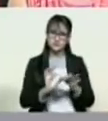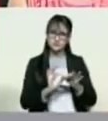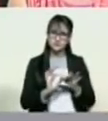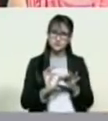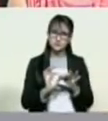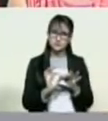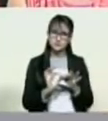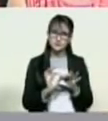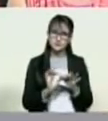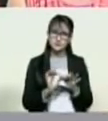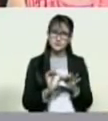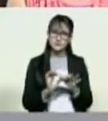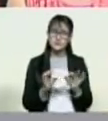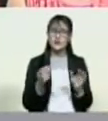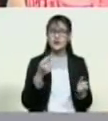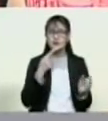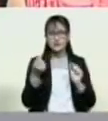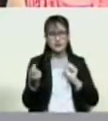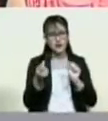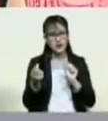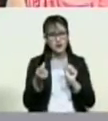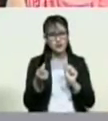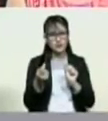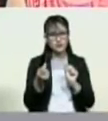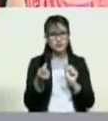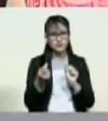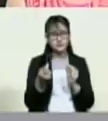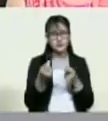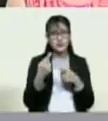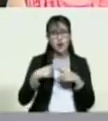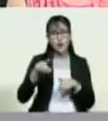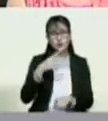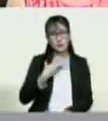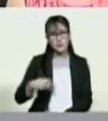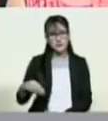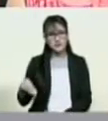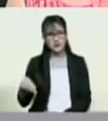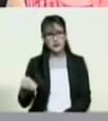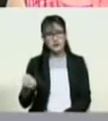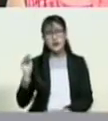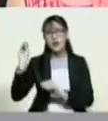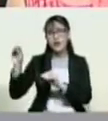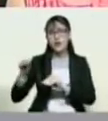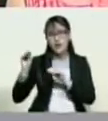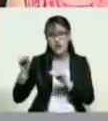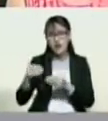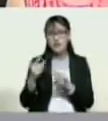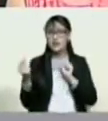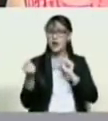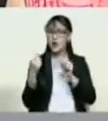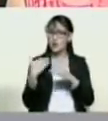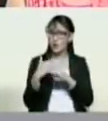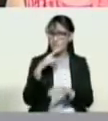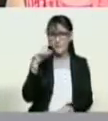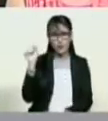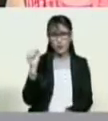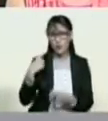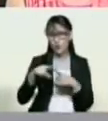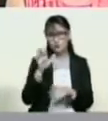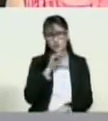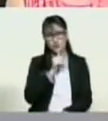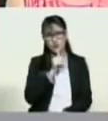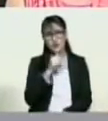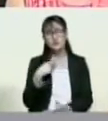a través del diálogo. No ha habido un presidente que haya llamado más al diálogo que el presidente Nicolás Maduro. Nosotros participamos en la